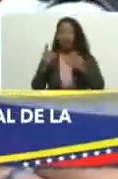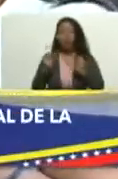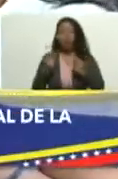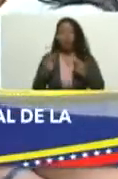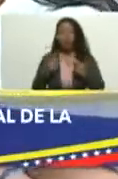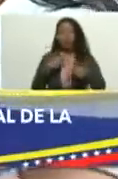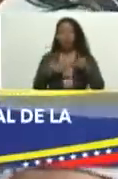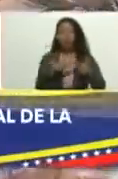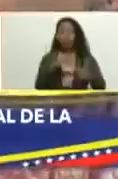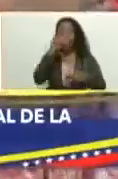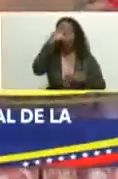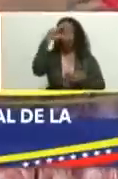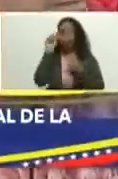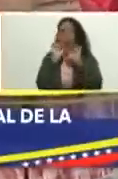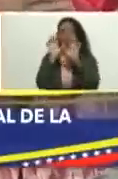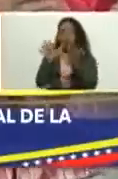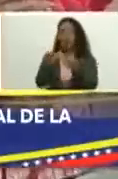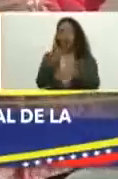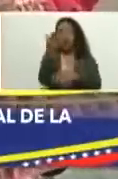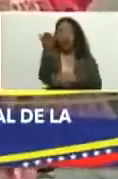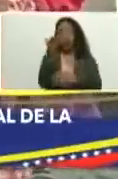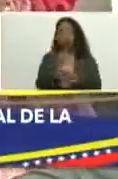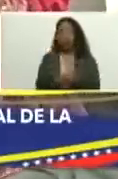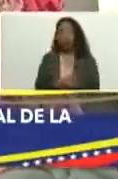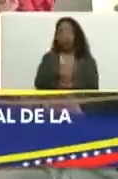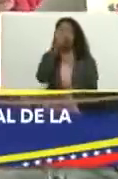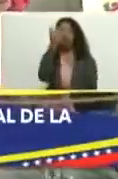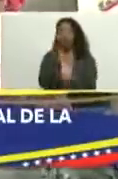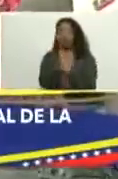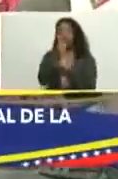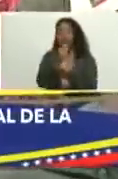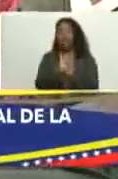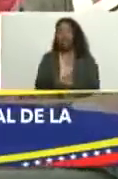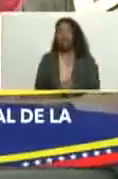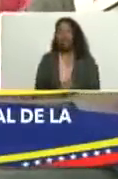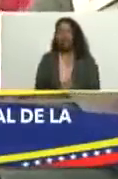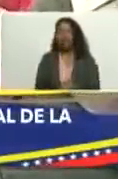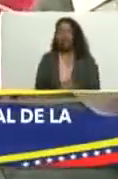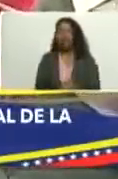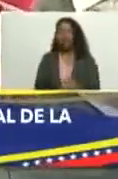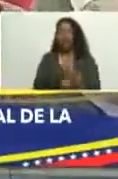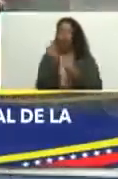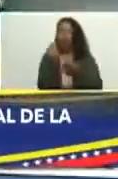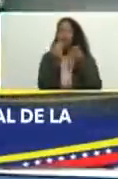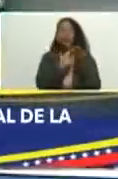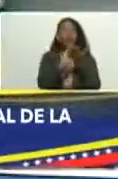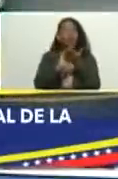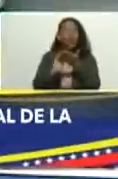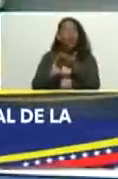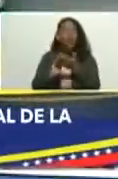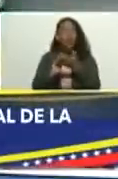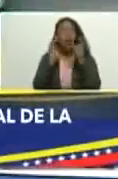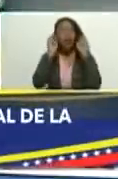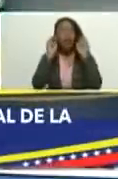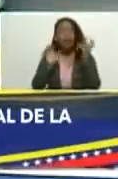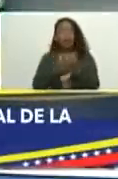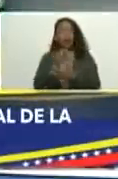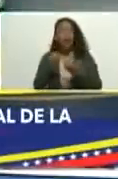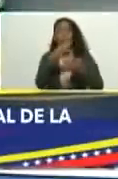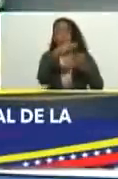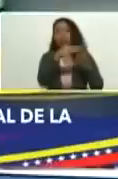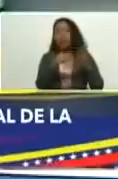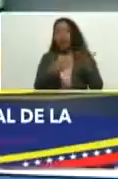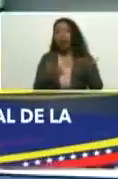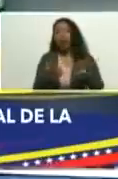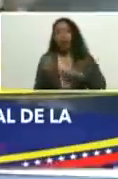gracias, que el Señor le bendiga y le guarde. Amén. ¿Cómo se fue? ¿Cómo resolvieron ese problema de la materia prima?